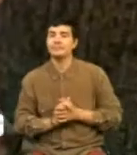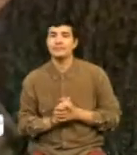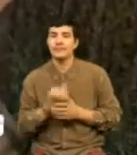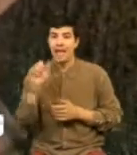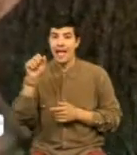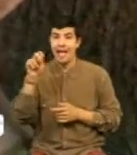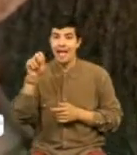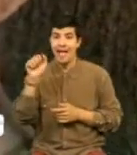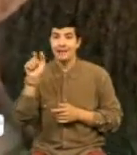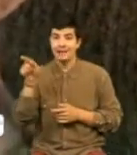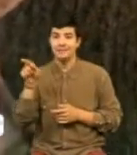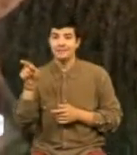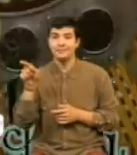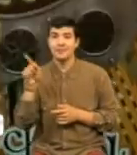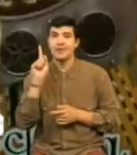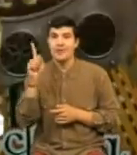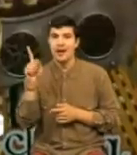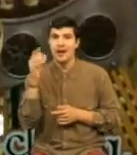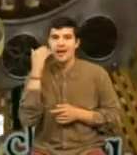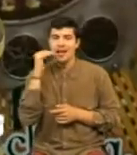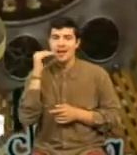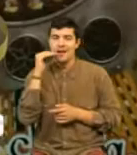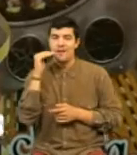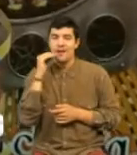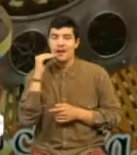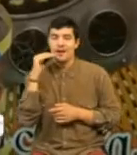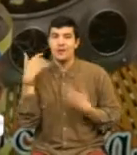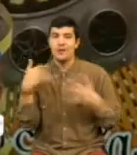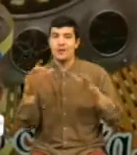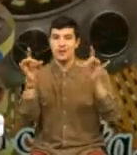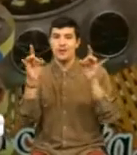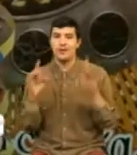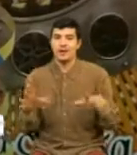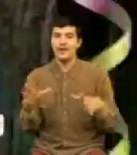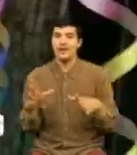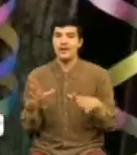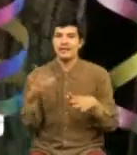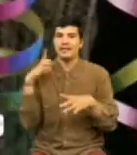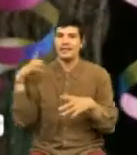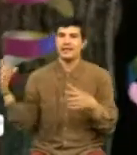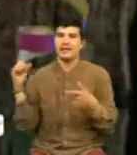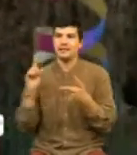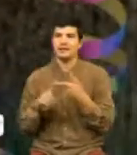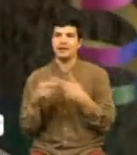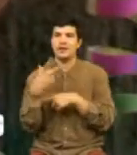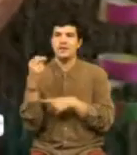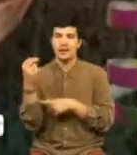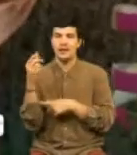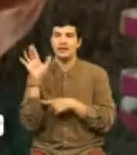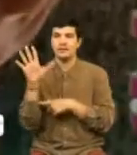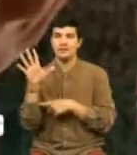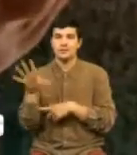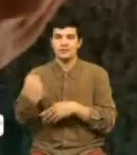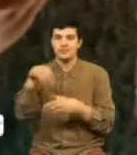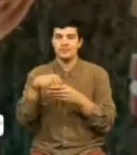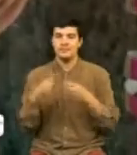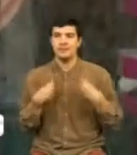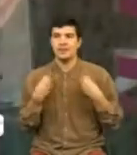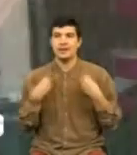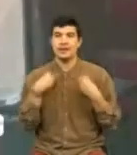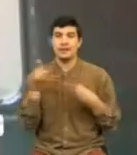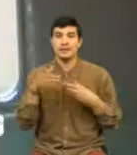Isabel es una de las mujeres afortunadas del siglo XX que sigue entre nosotros. Ella nació